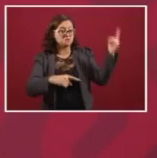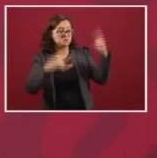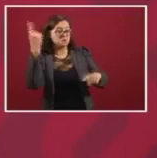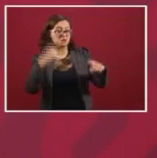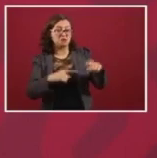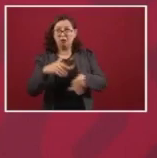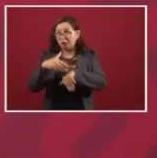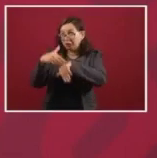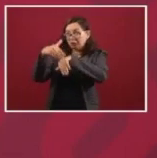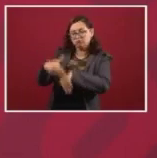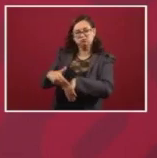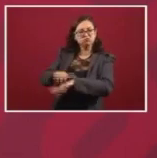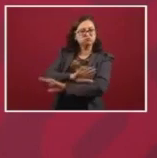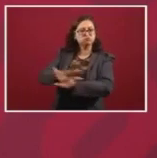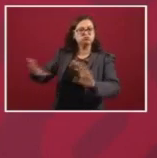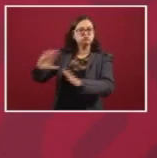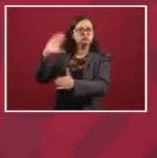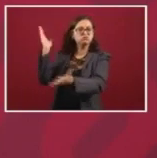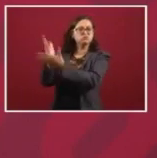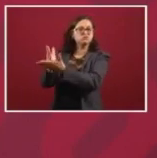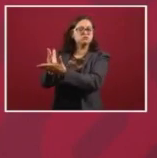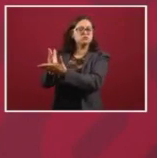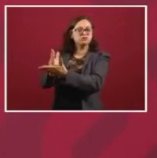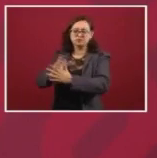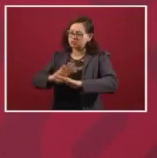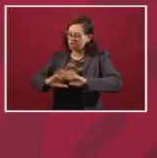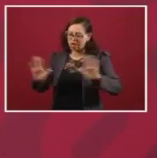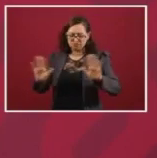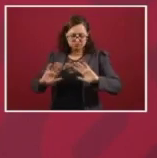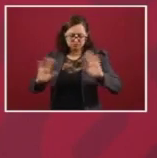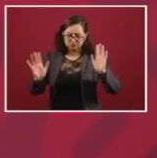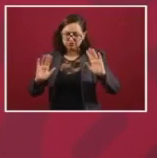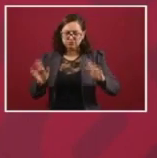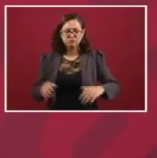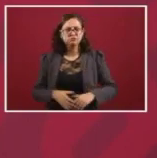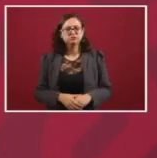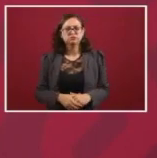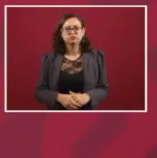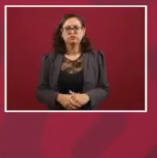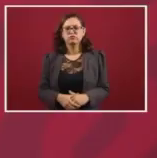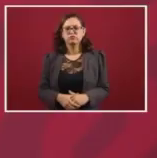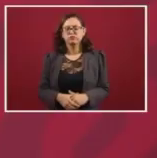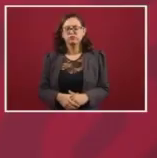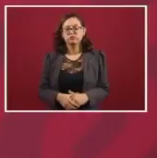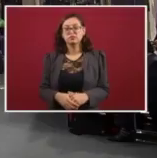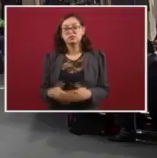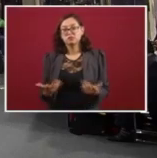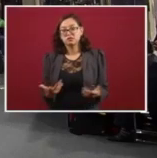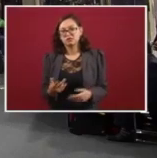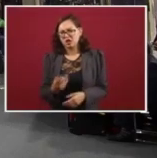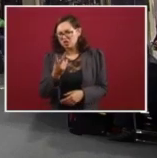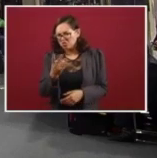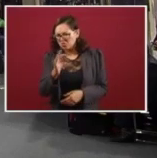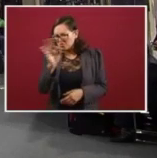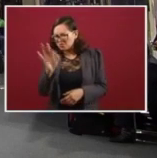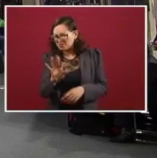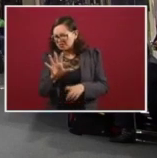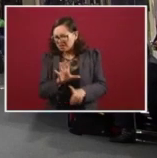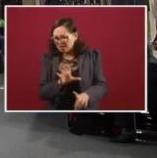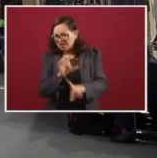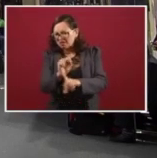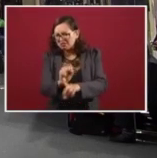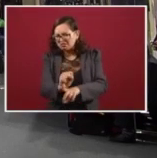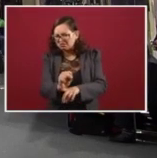México, eso se terminó ya. Bueno, pero ya el 2% es muy difícil que se alcance en